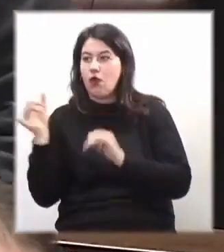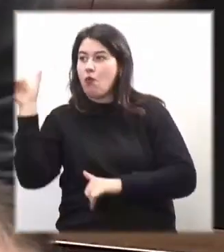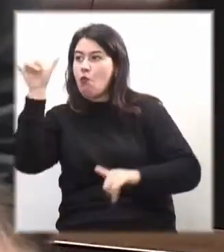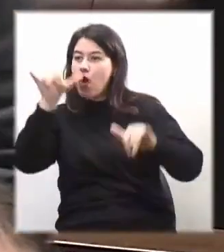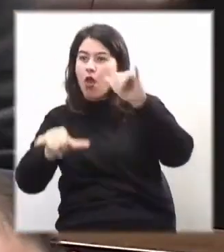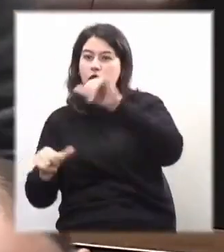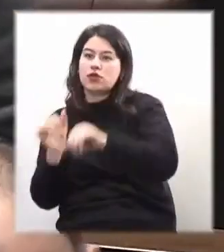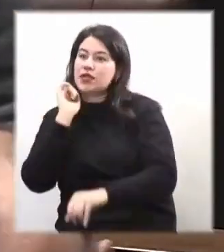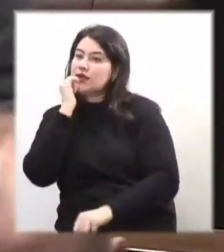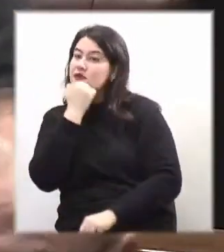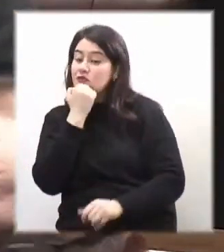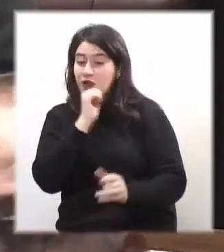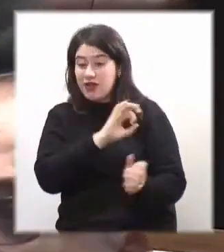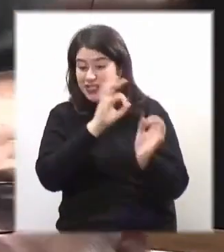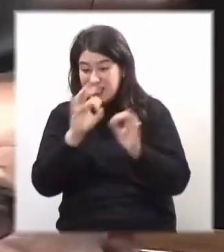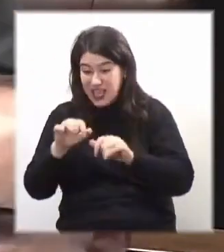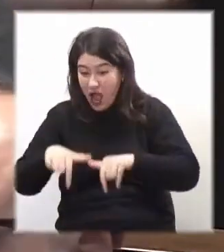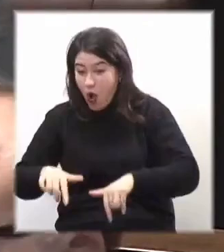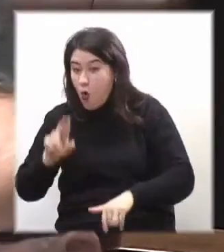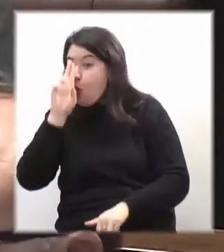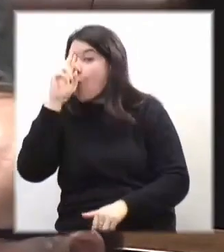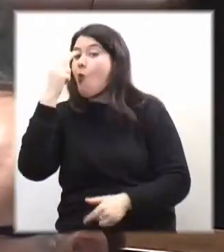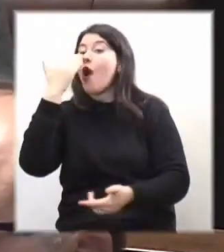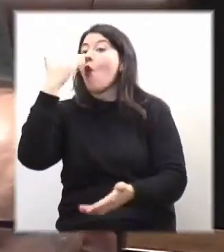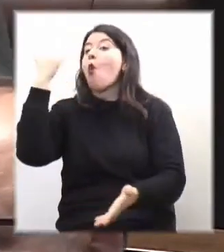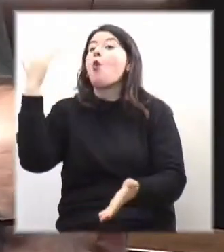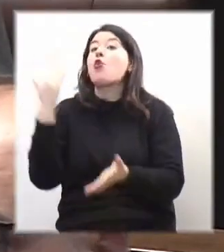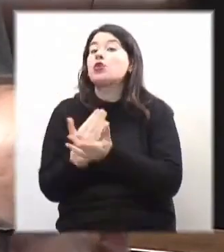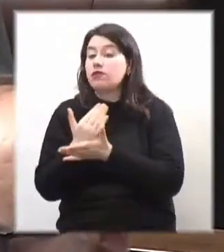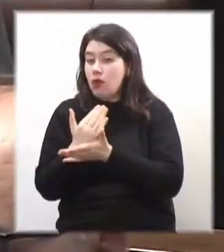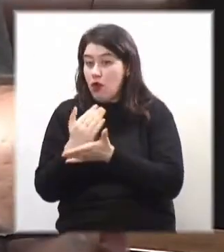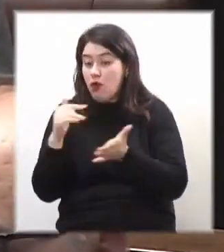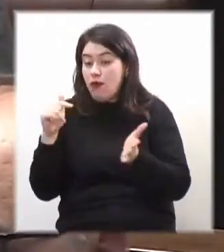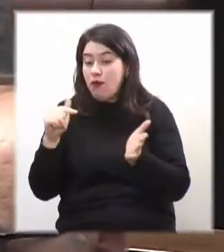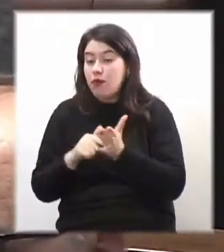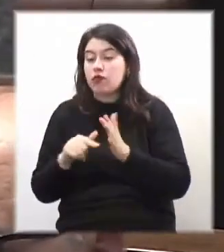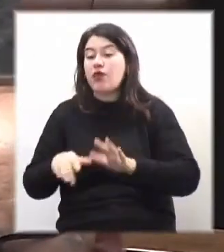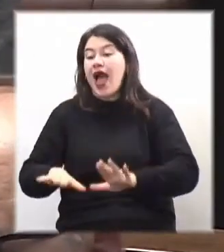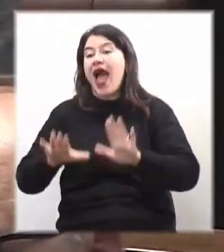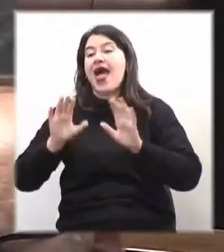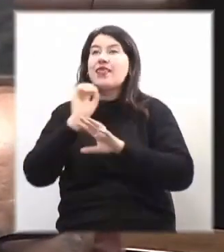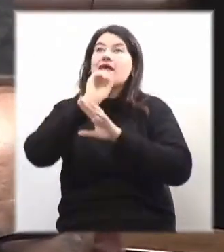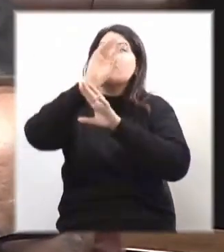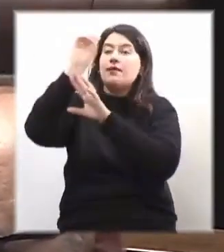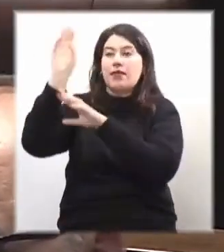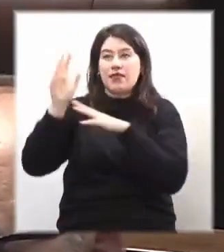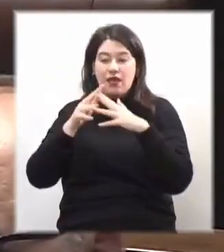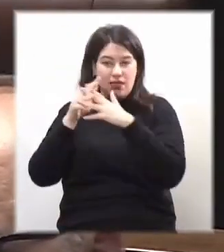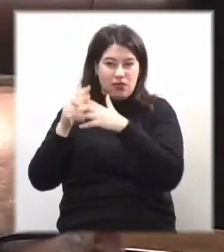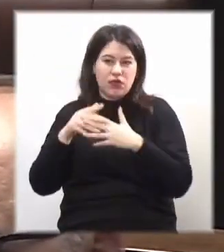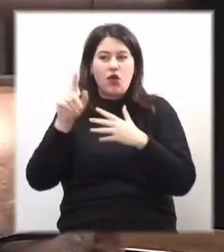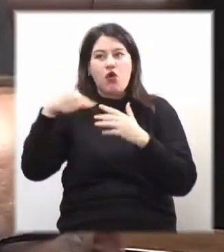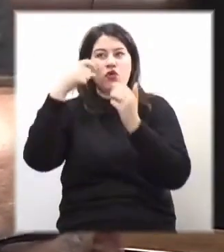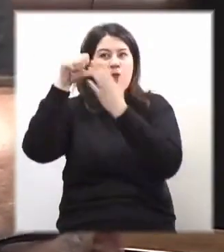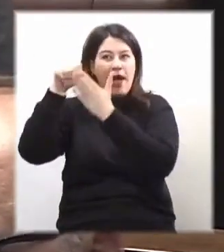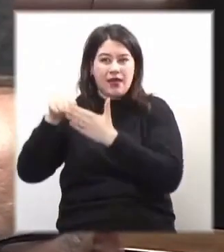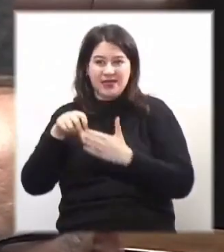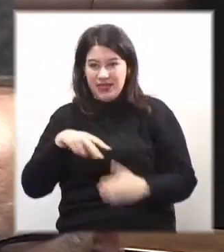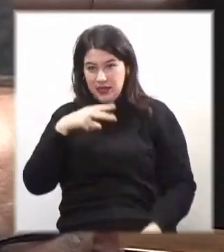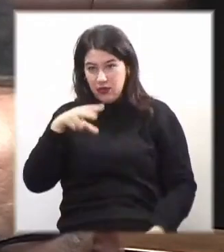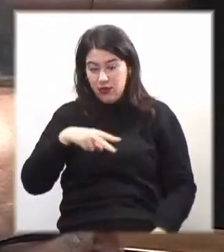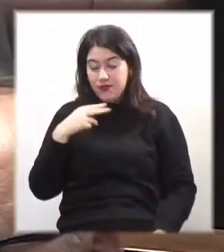clandestinos hacia Uruguay como punto final de la región antes de llegar a los países desarrollados en los últimos años